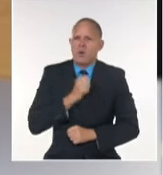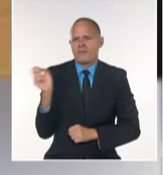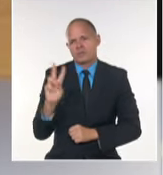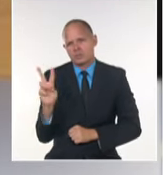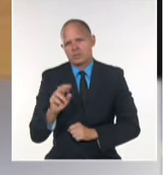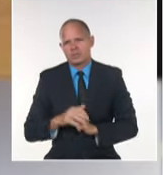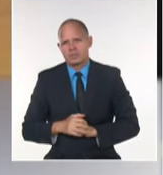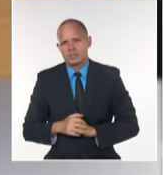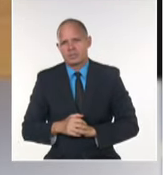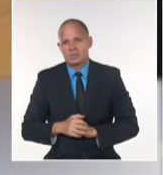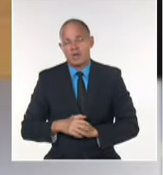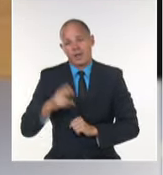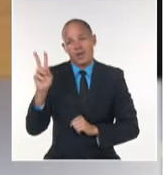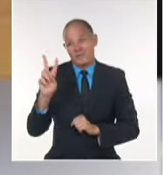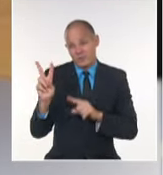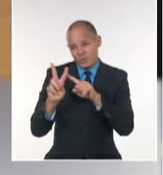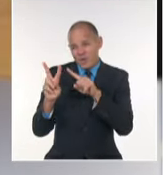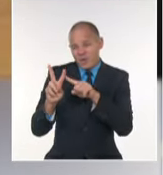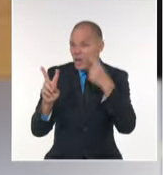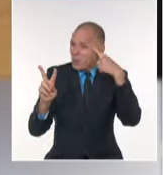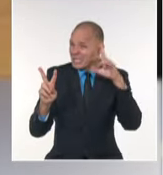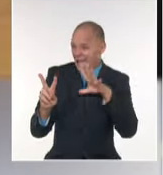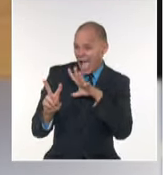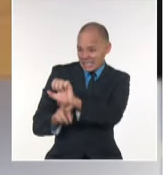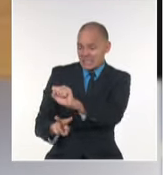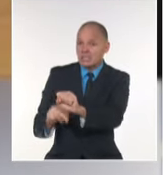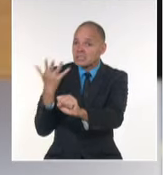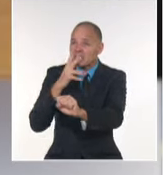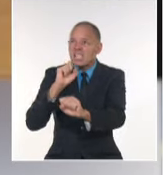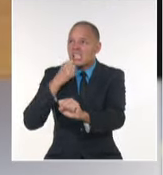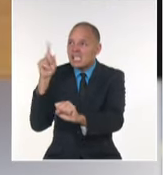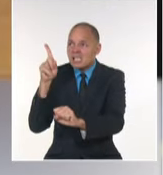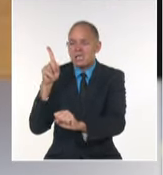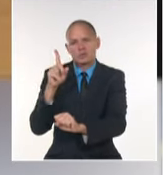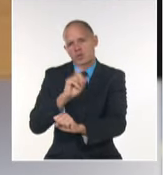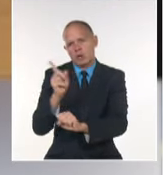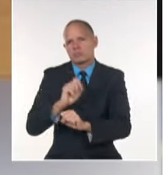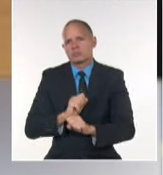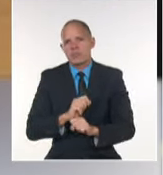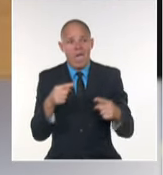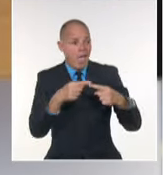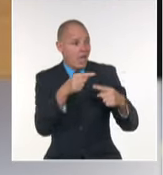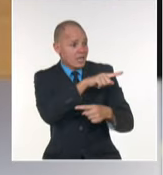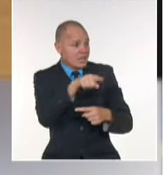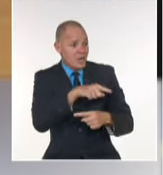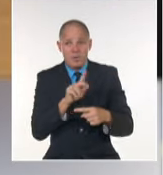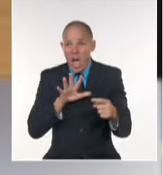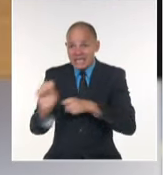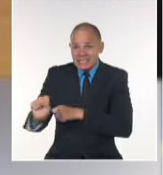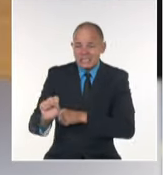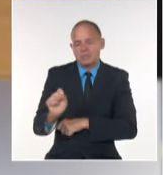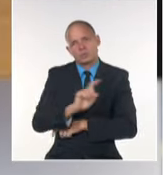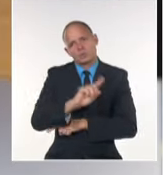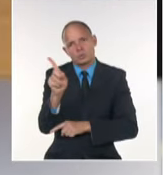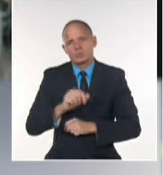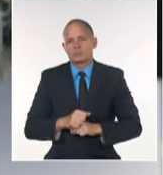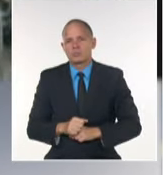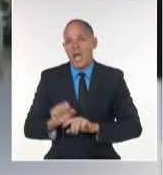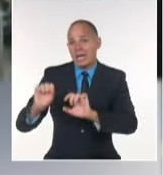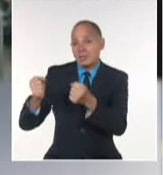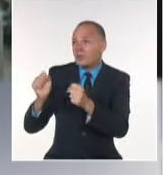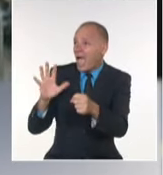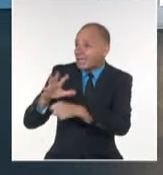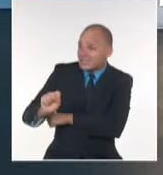Y Venezuela no va a caer en manos del fascismo, ni de los criminales, ni del imperialismo, ni de nadie.